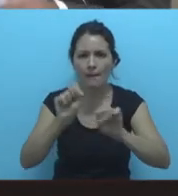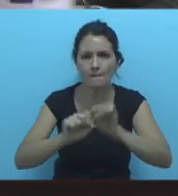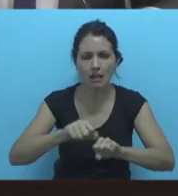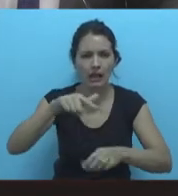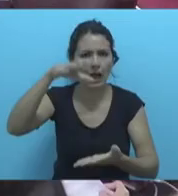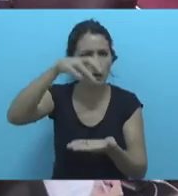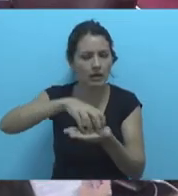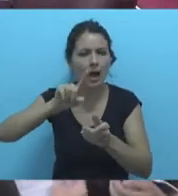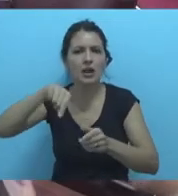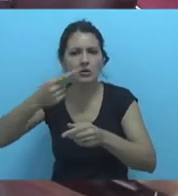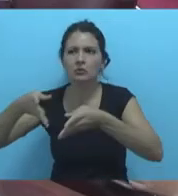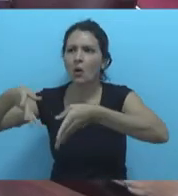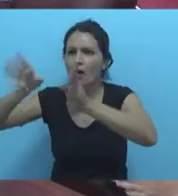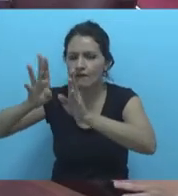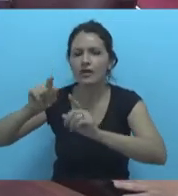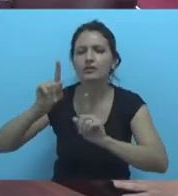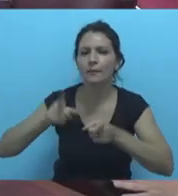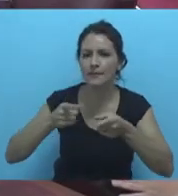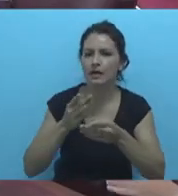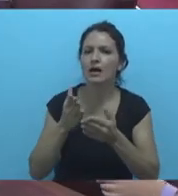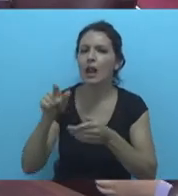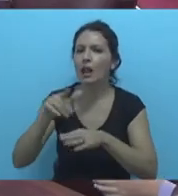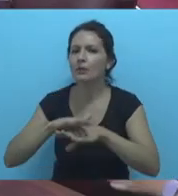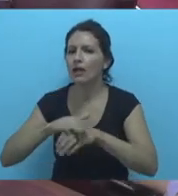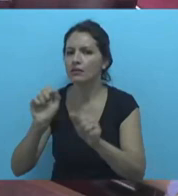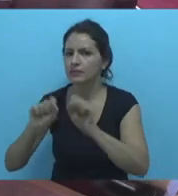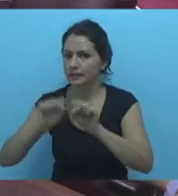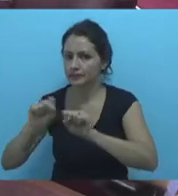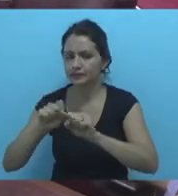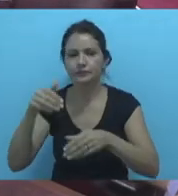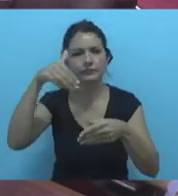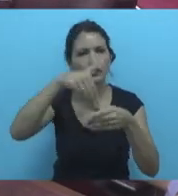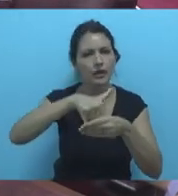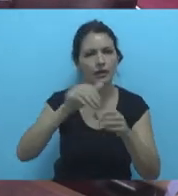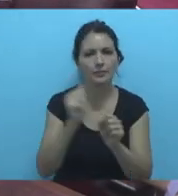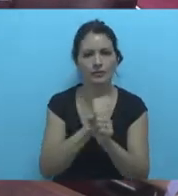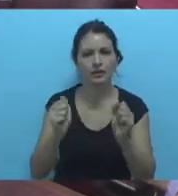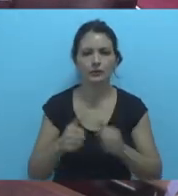anexos dependientes de la misma. A consideración el proyecto de resolución. Aprobado.